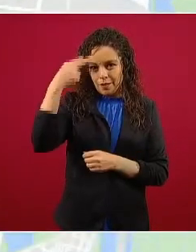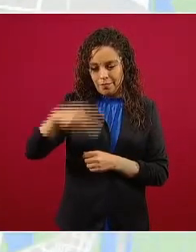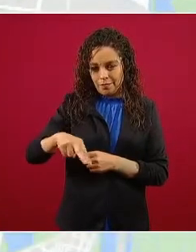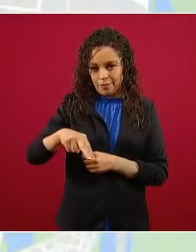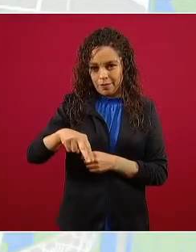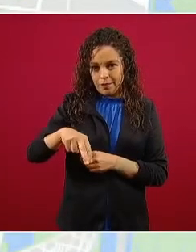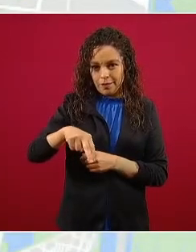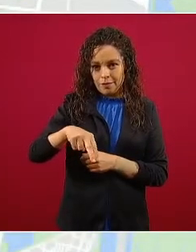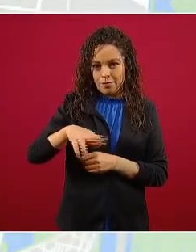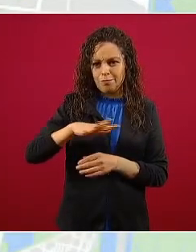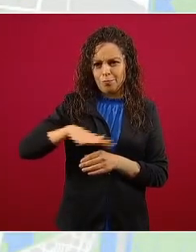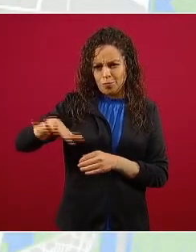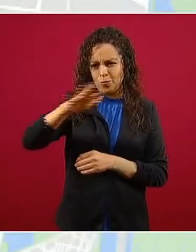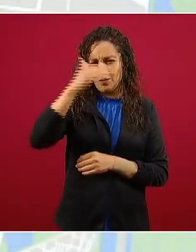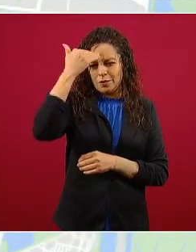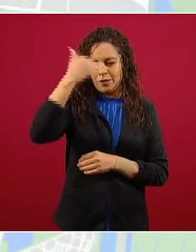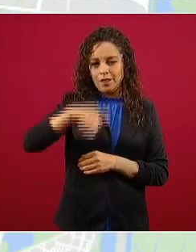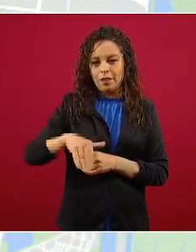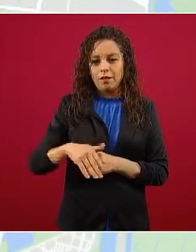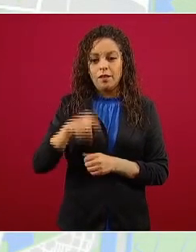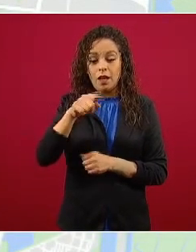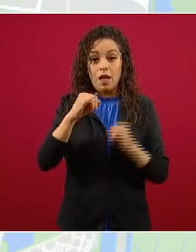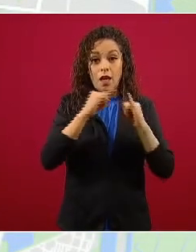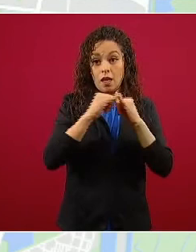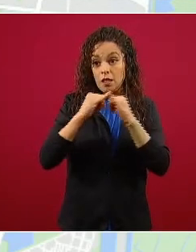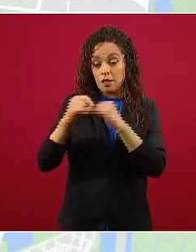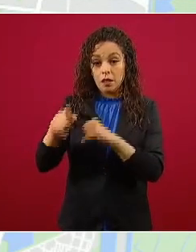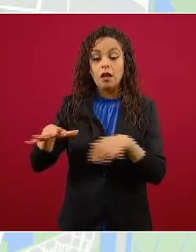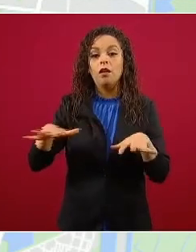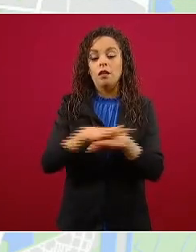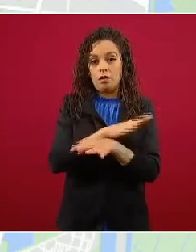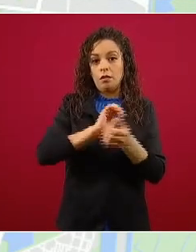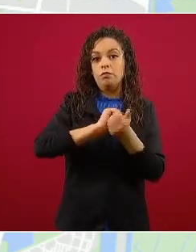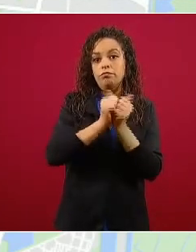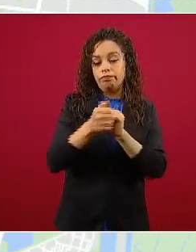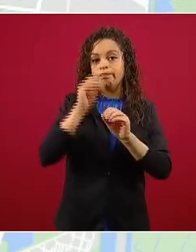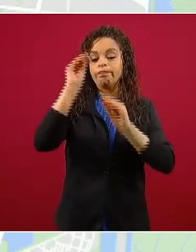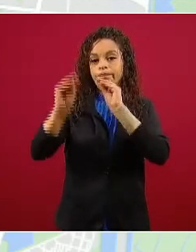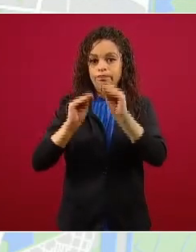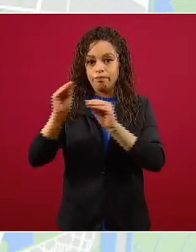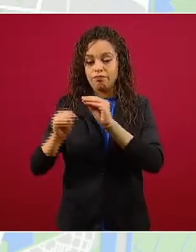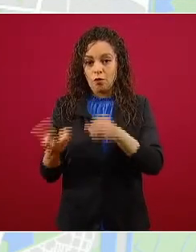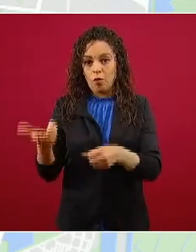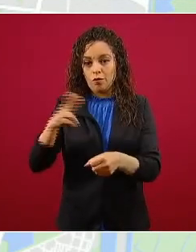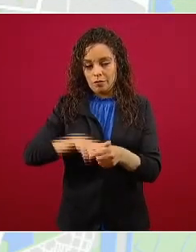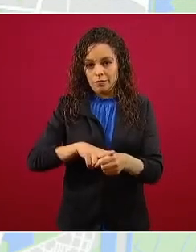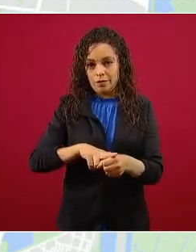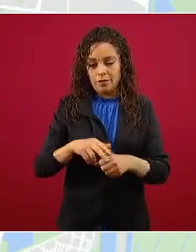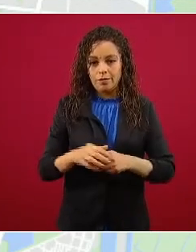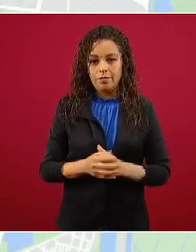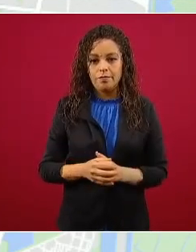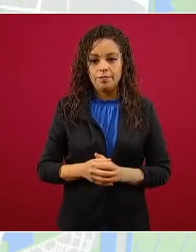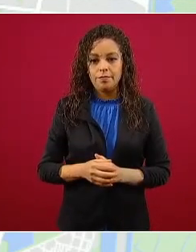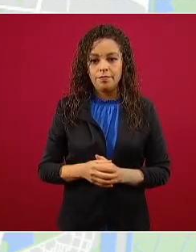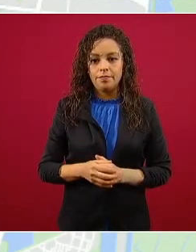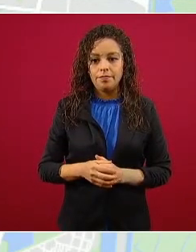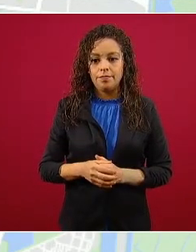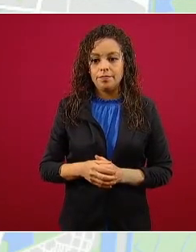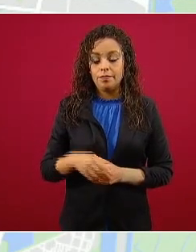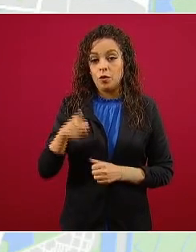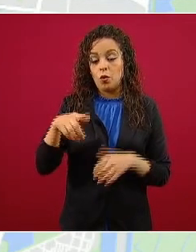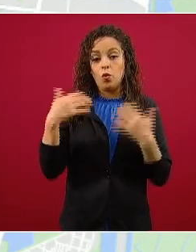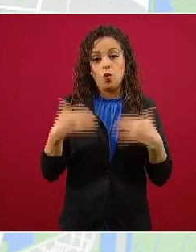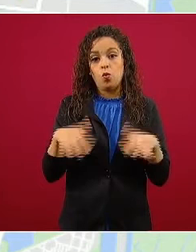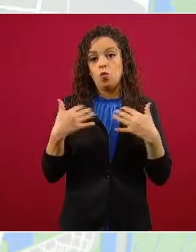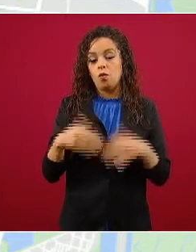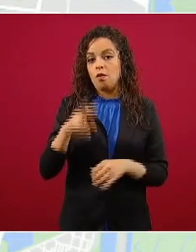tiene a los institutos de salud que han sido reconvertidos. Como ya mencionaba el presidente, estos institutos gozan de un